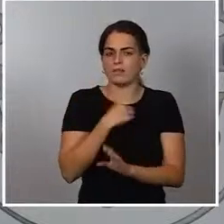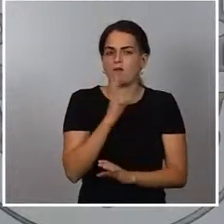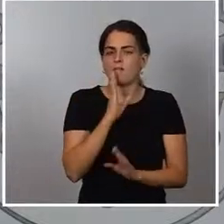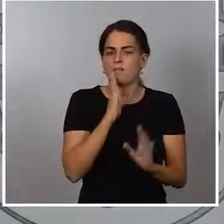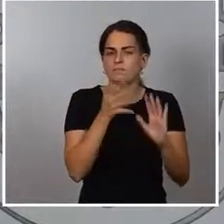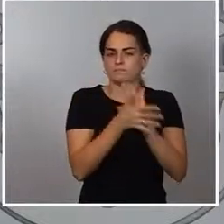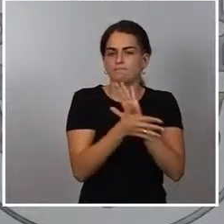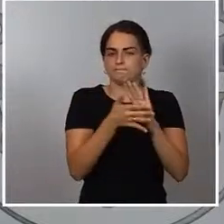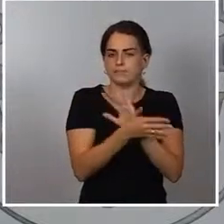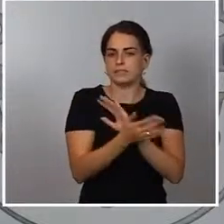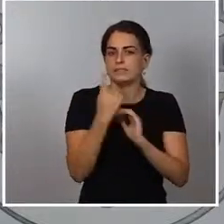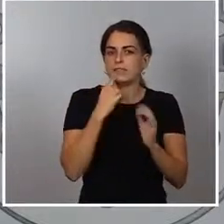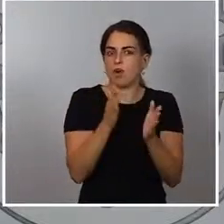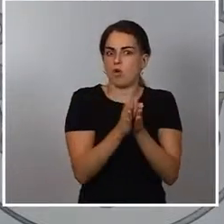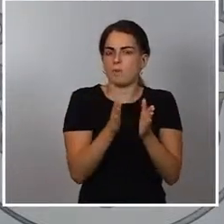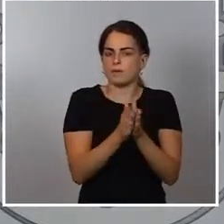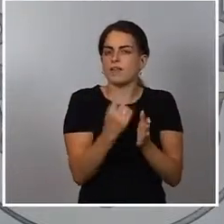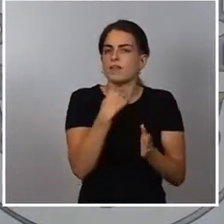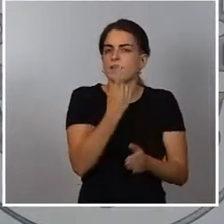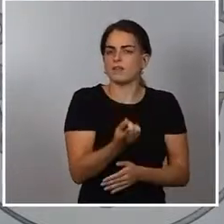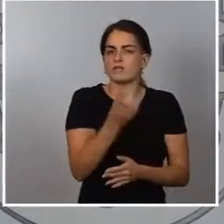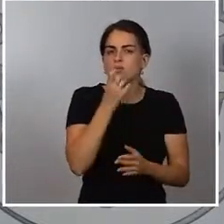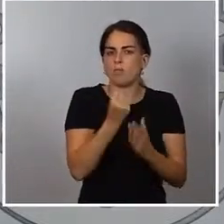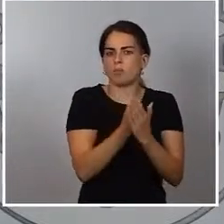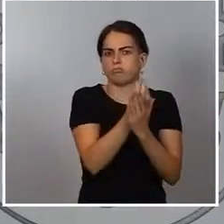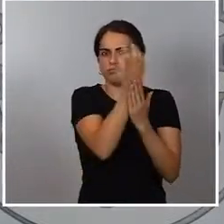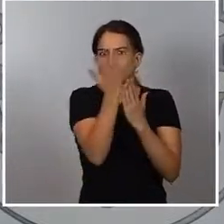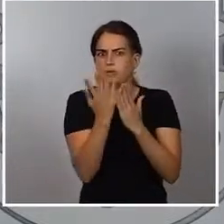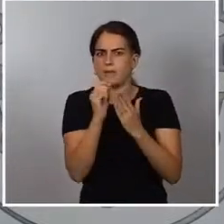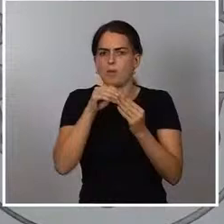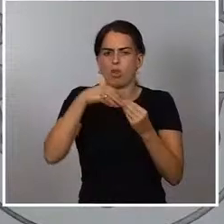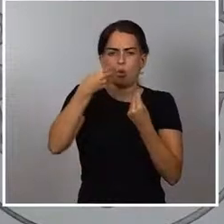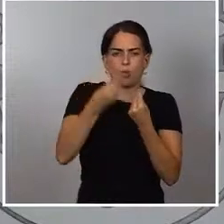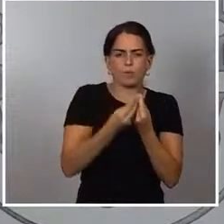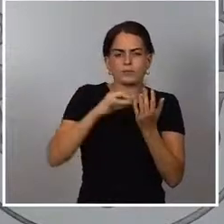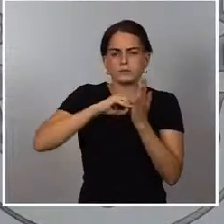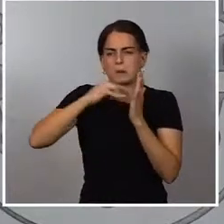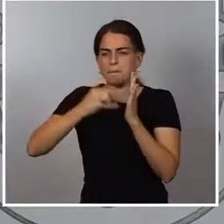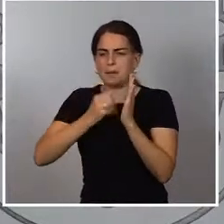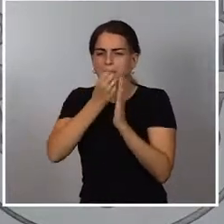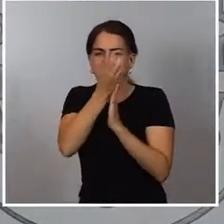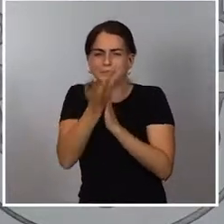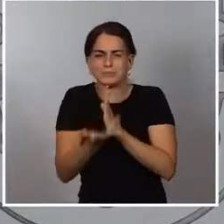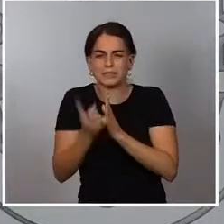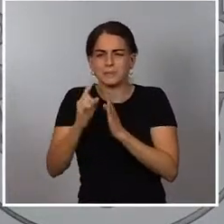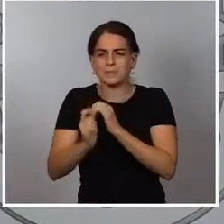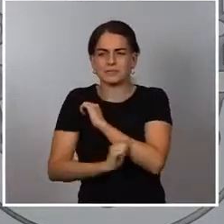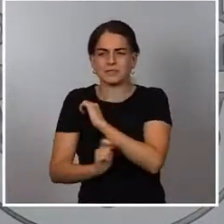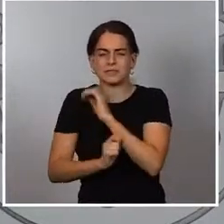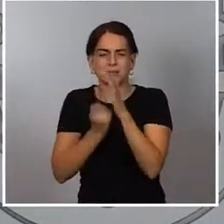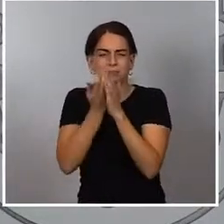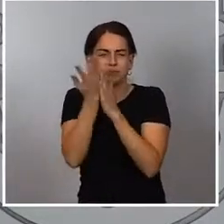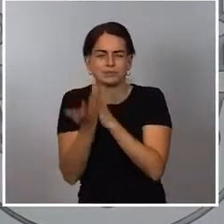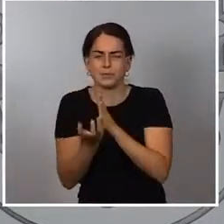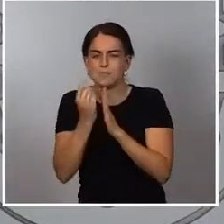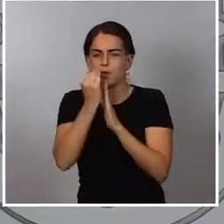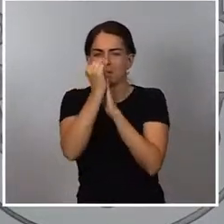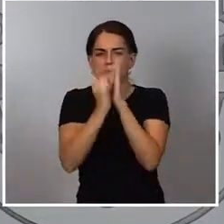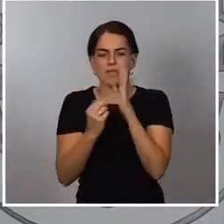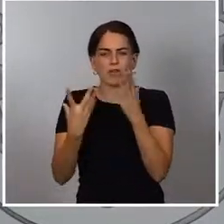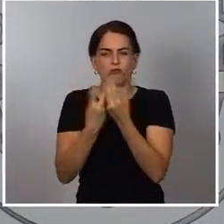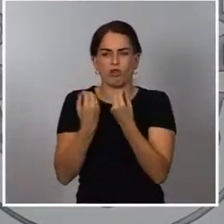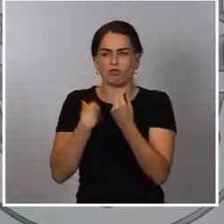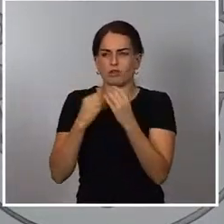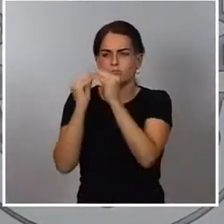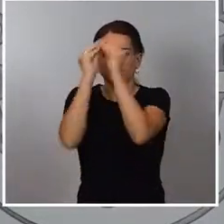amplio un amplio elenco de documentos de planes de estrategia de medidas acordadas por todos recuerdo no